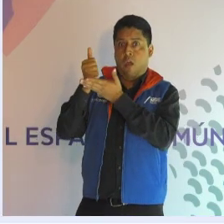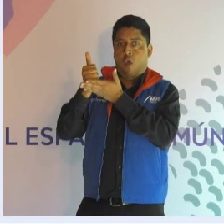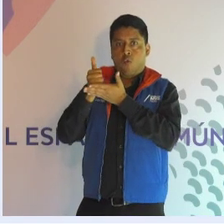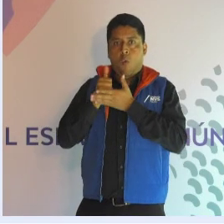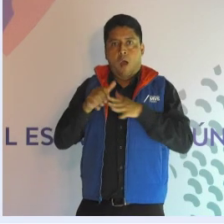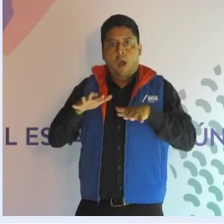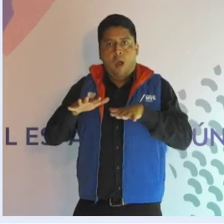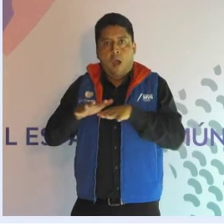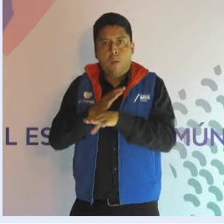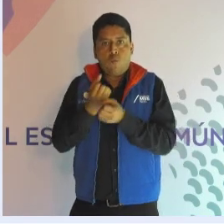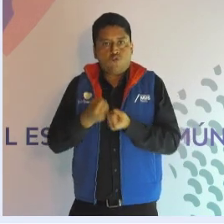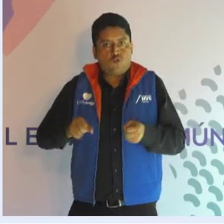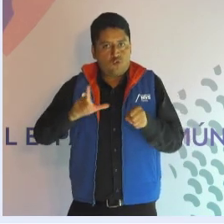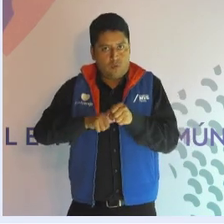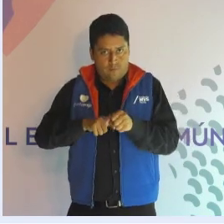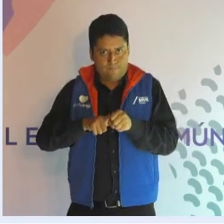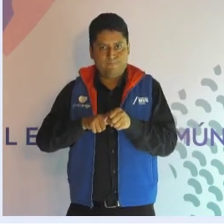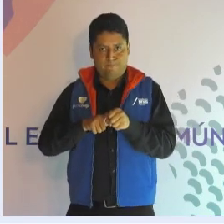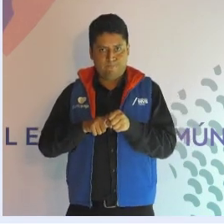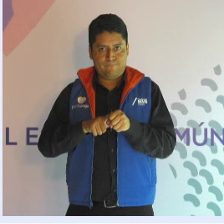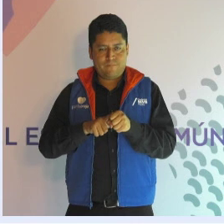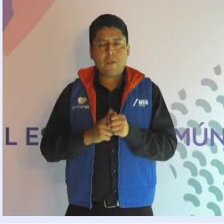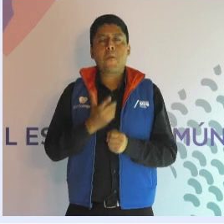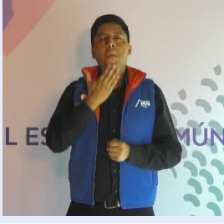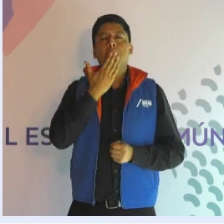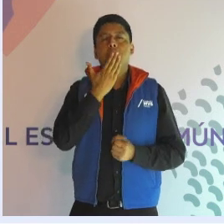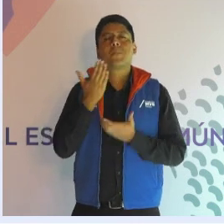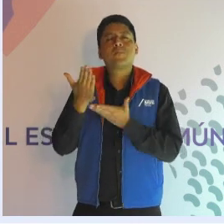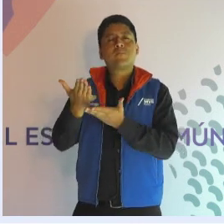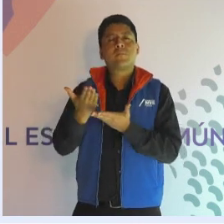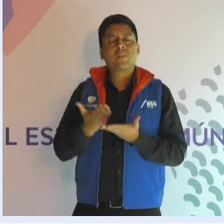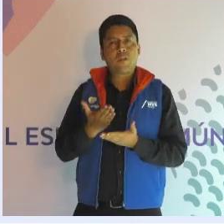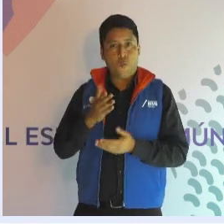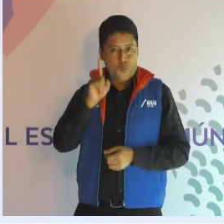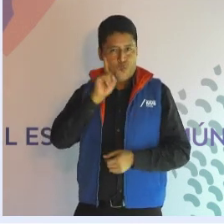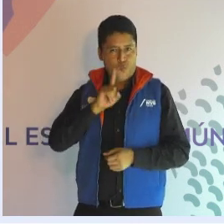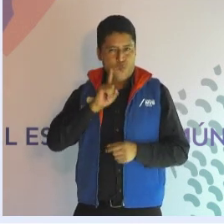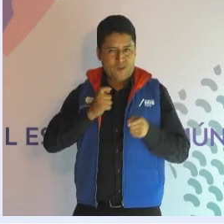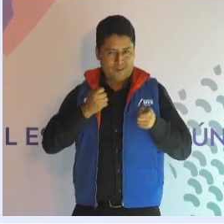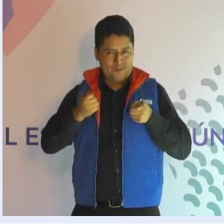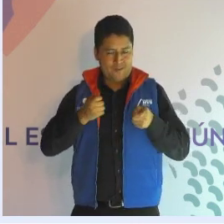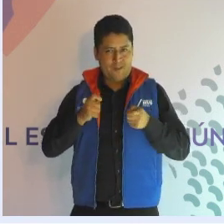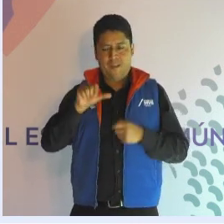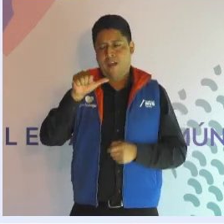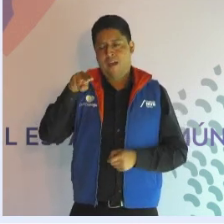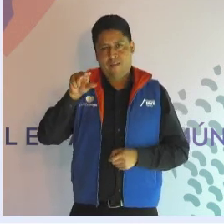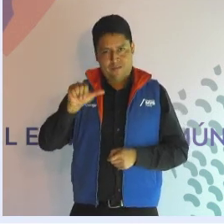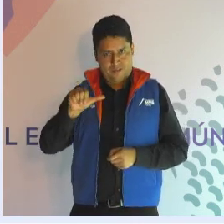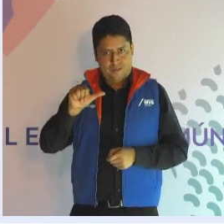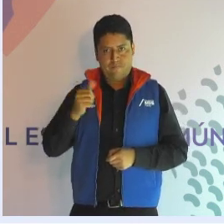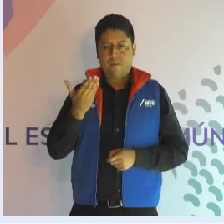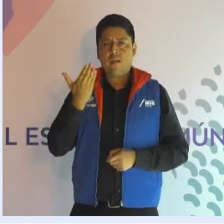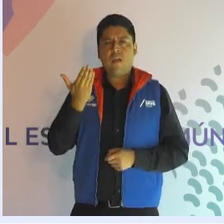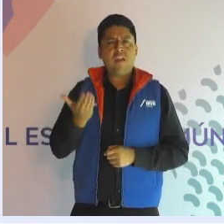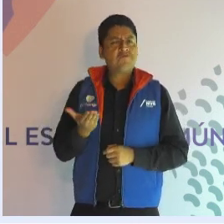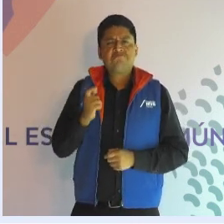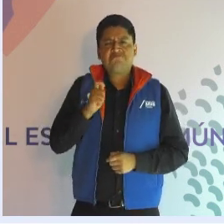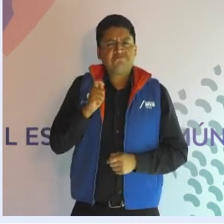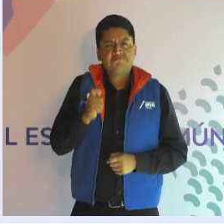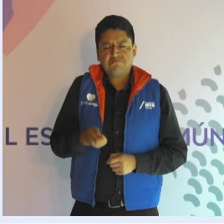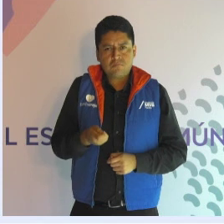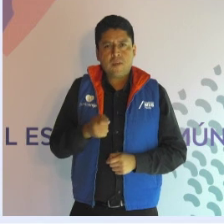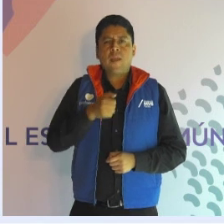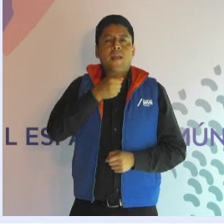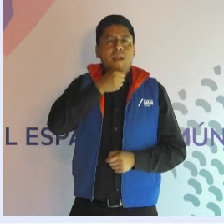Y me da mucho gusto darle la bienvenida a quien conducirá este espacio, que es Ana Francisca Vega Valdés, que es periodista, conductora